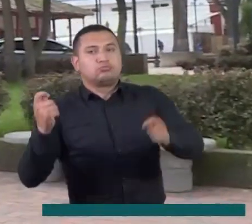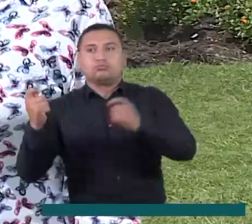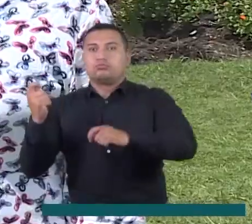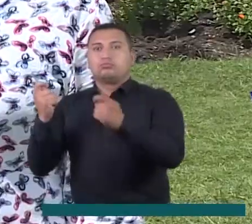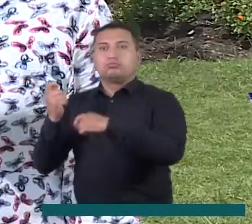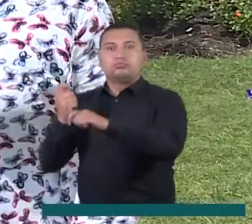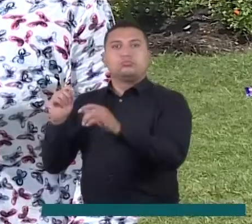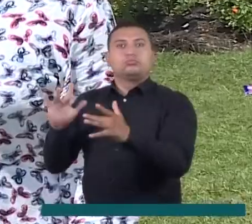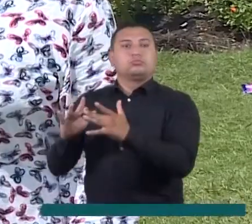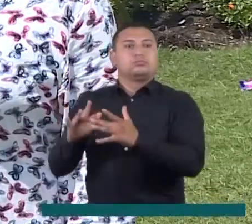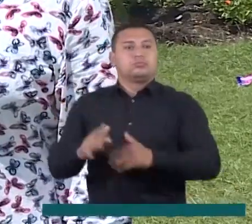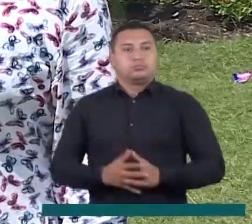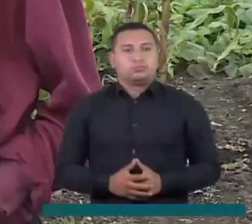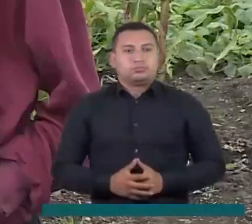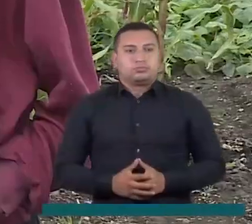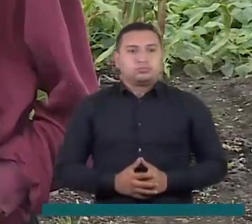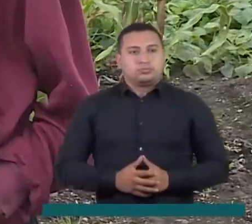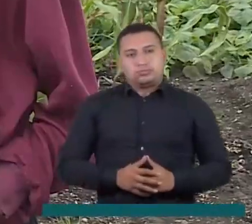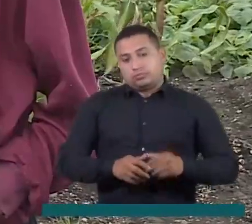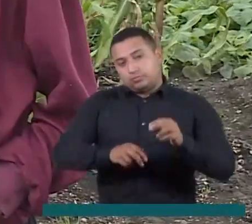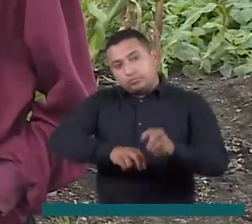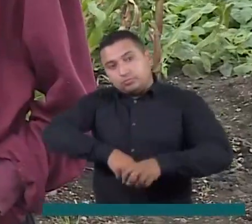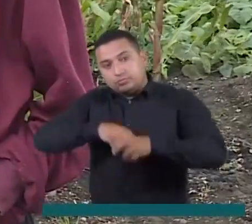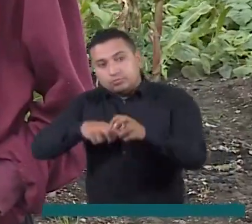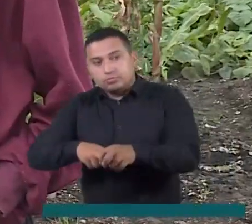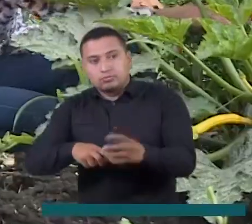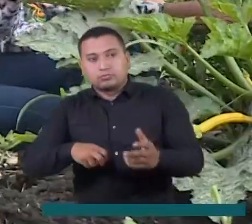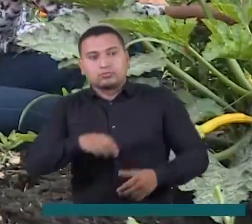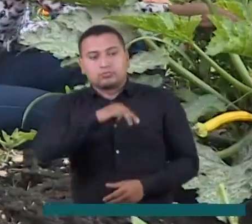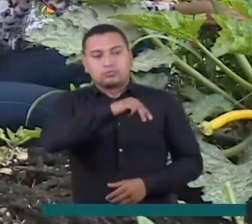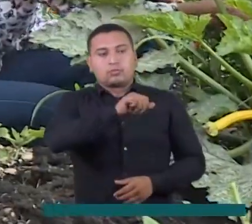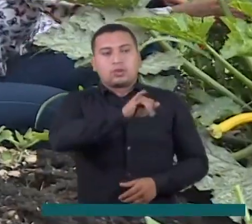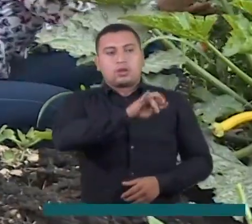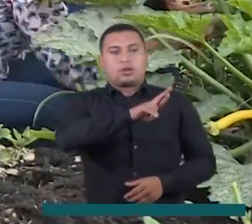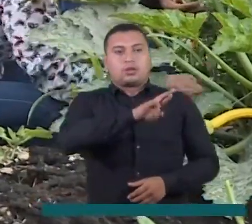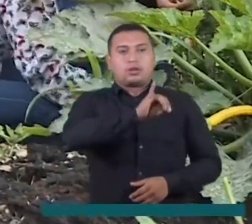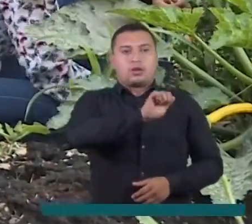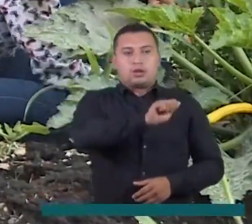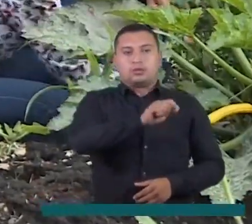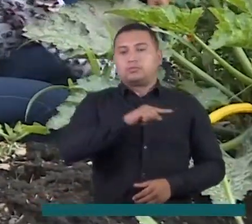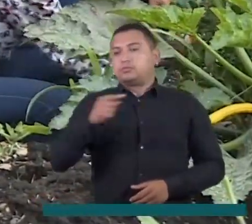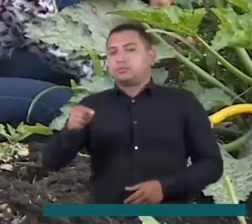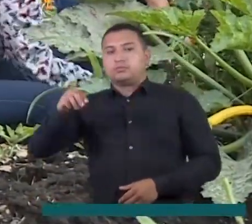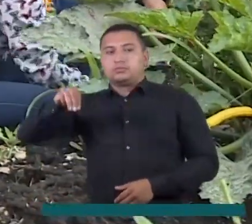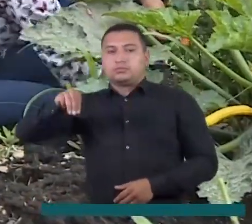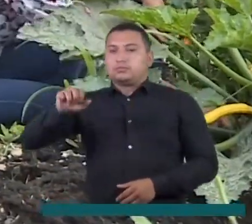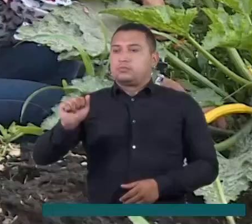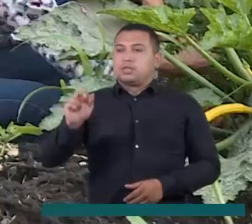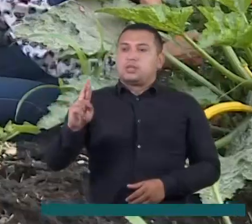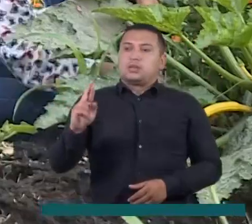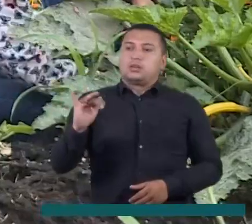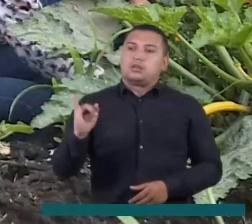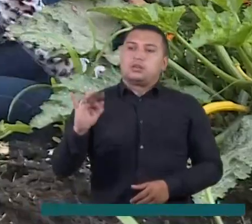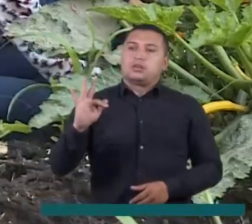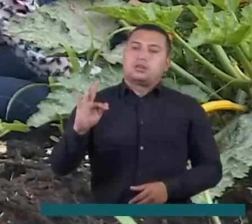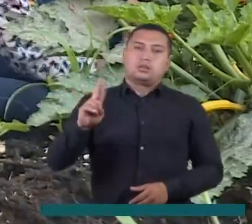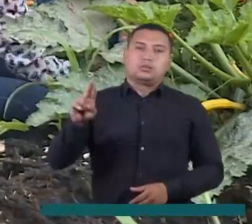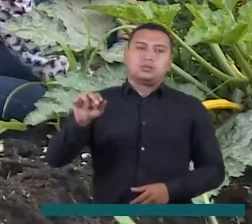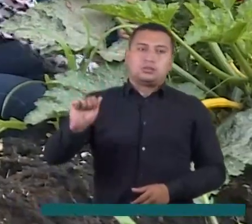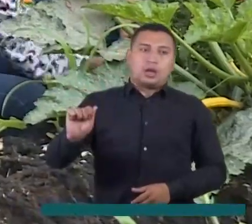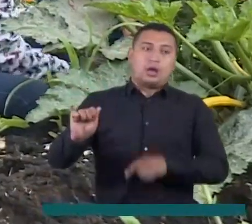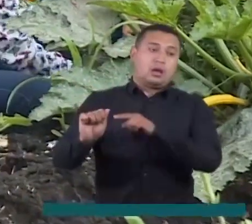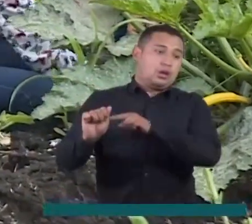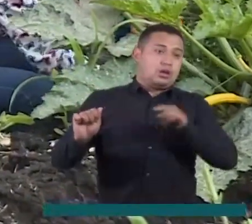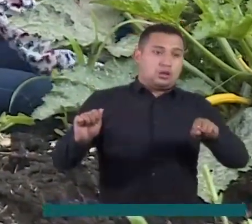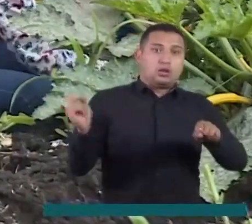En la siembra de hortalizas, María Inés y Marixa, dos madres cabeza de hogar con hijos en condición de discapacidad, encontraron